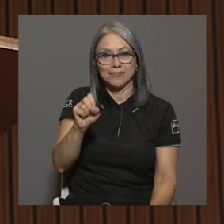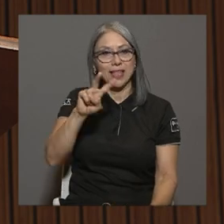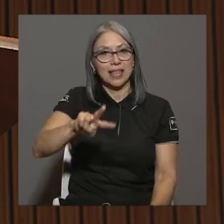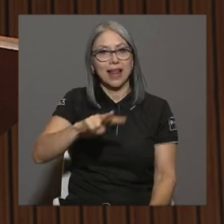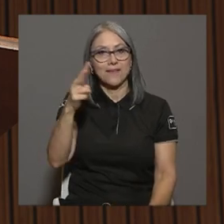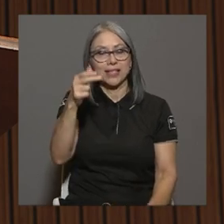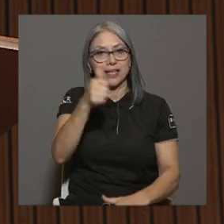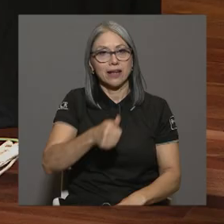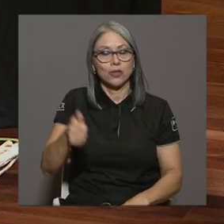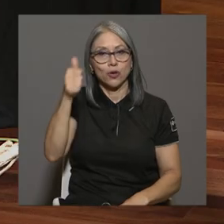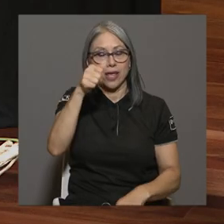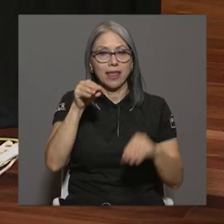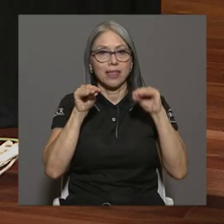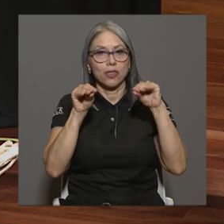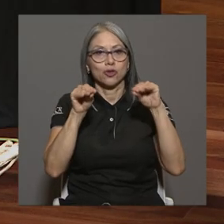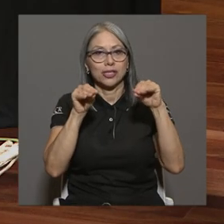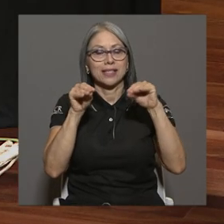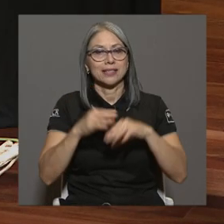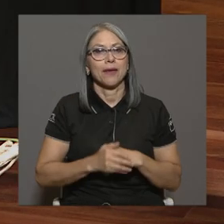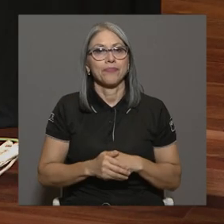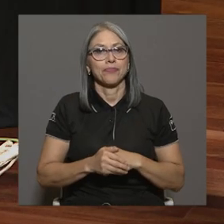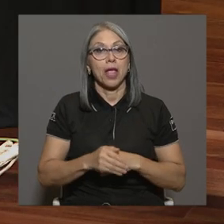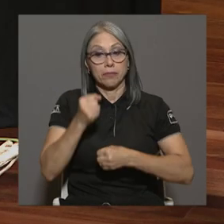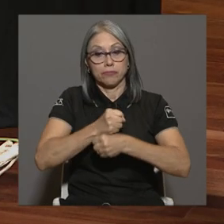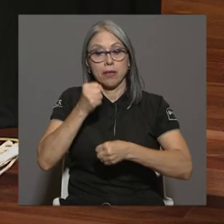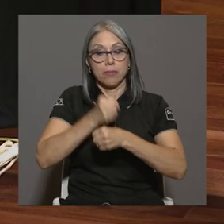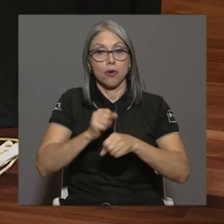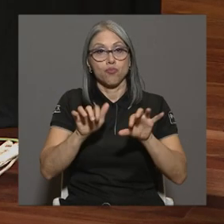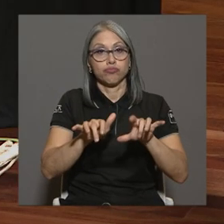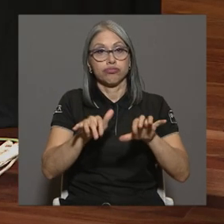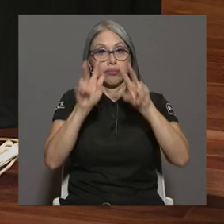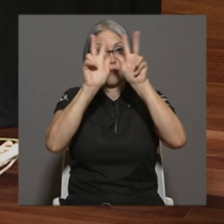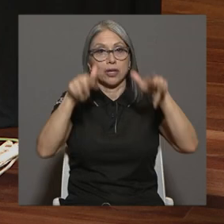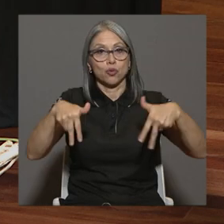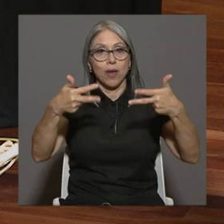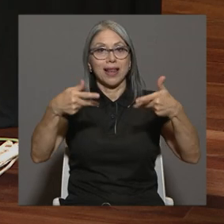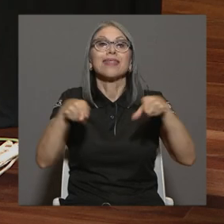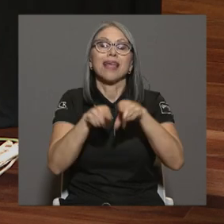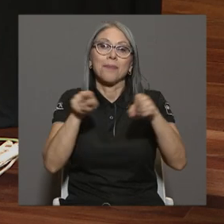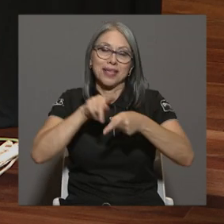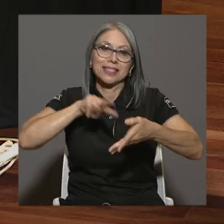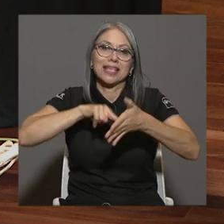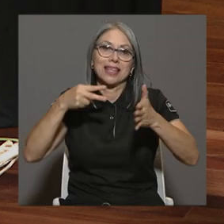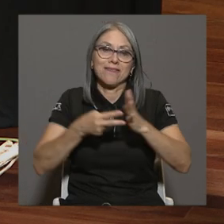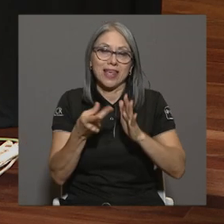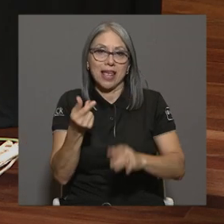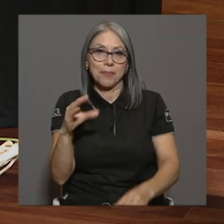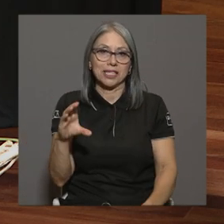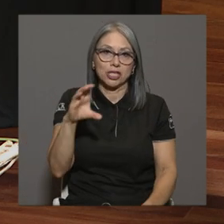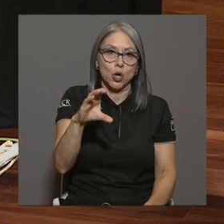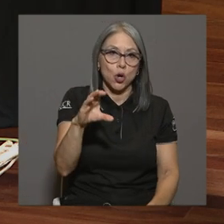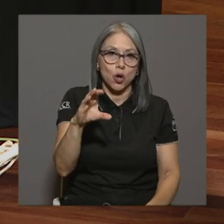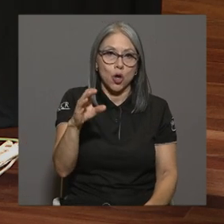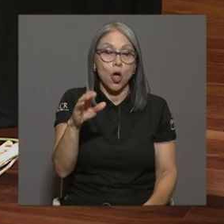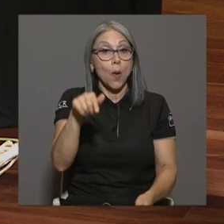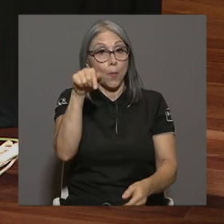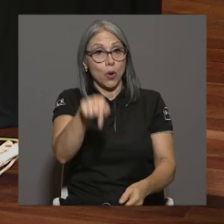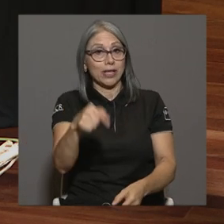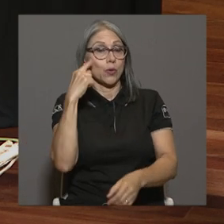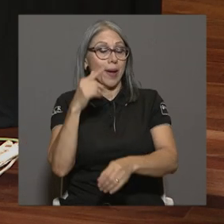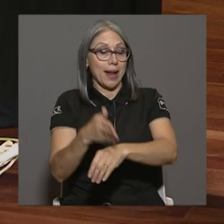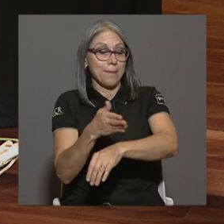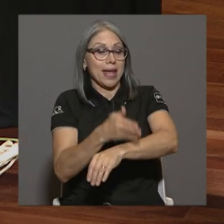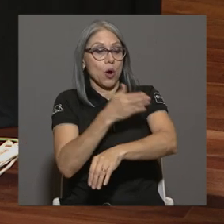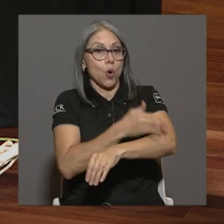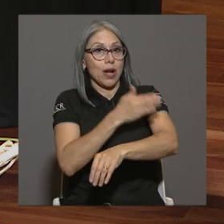Vicerrectoría de Docencia. La virtualidad también ha implicado inversión. Por ello, para mejorar la infraestructura en redes,